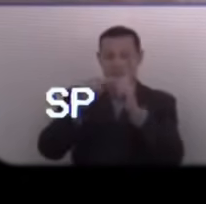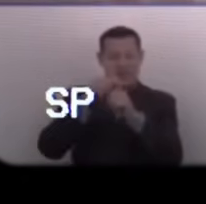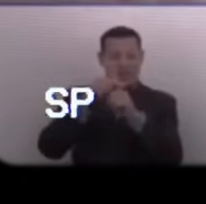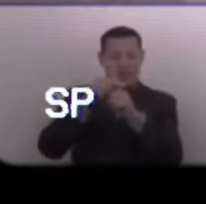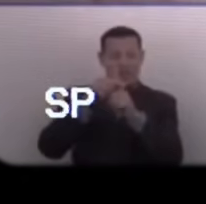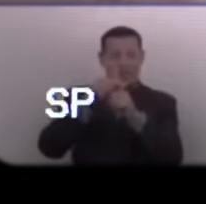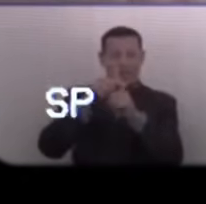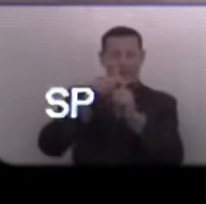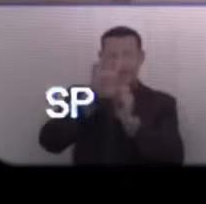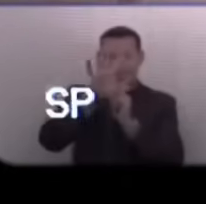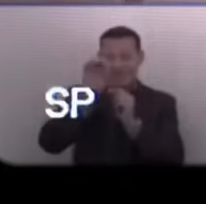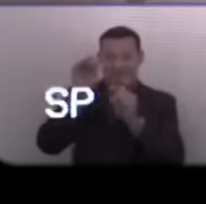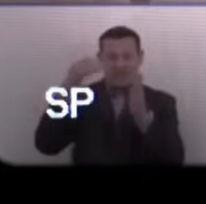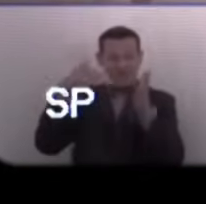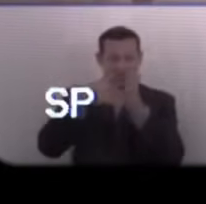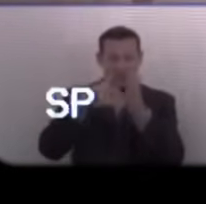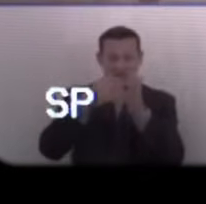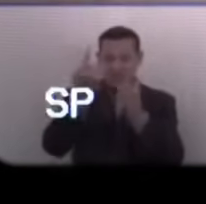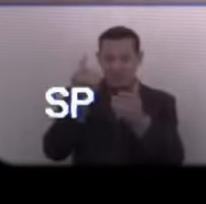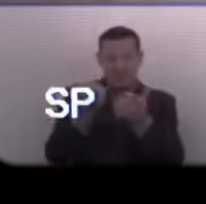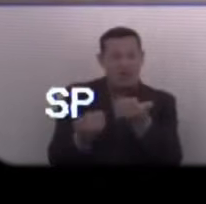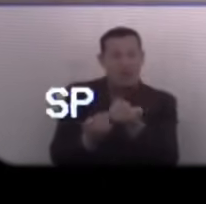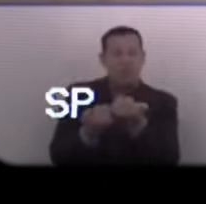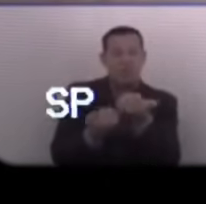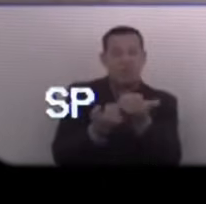500,000 de colaboradores que tienen.